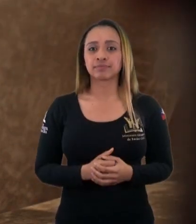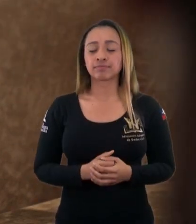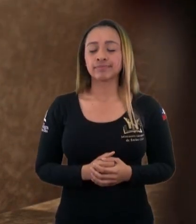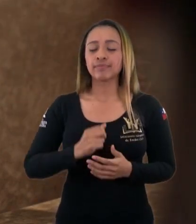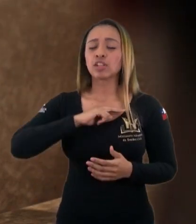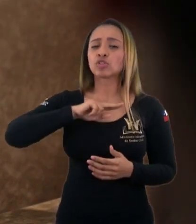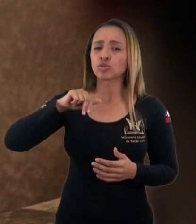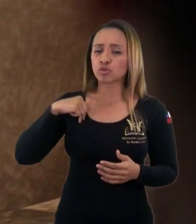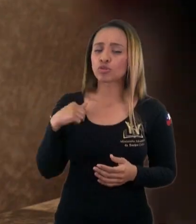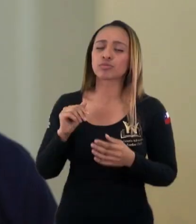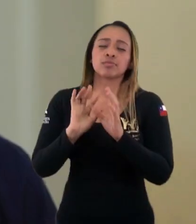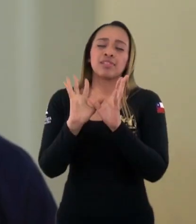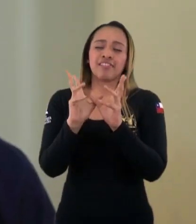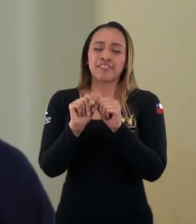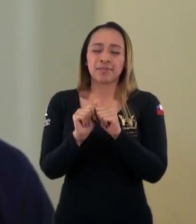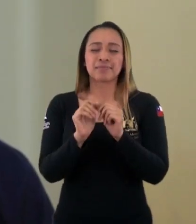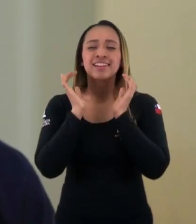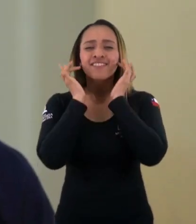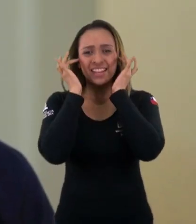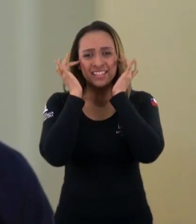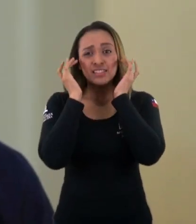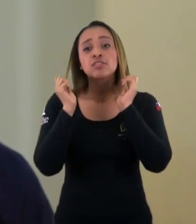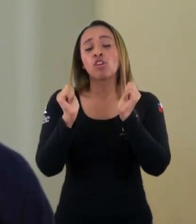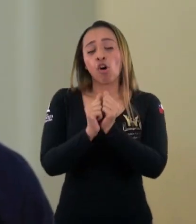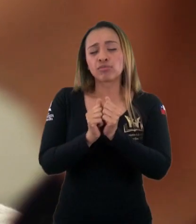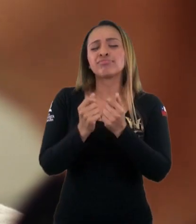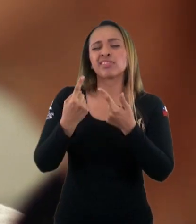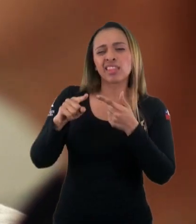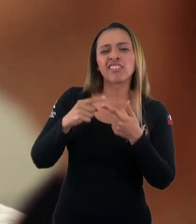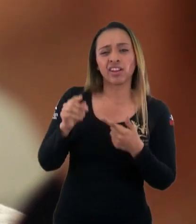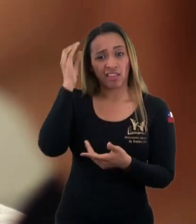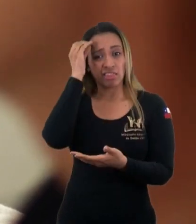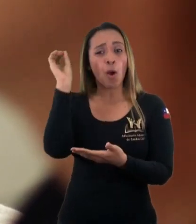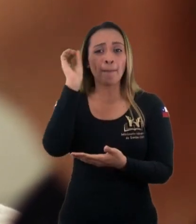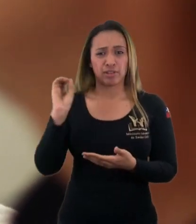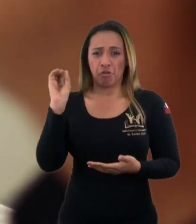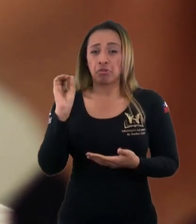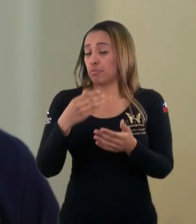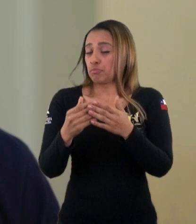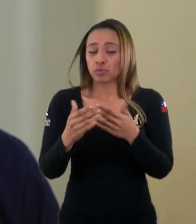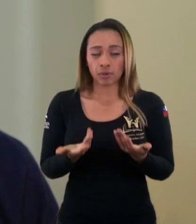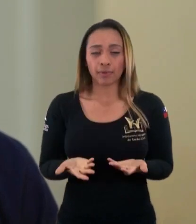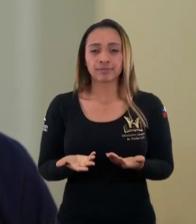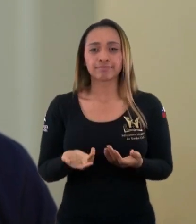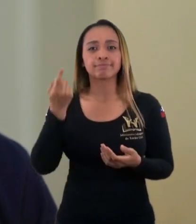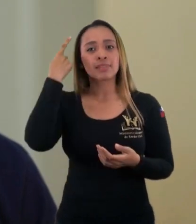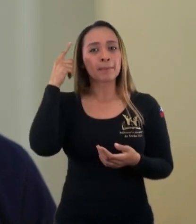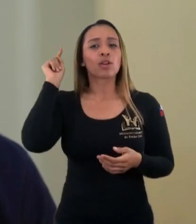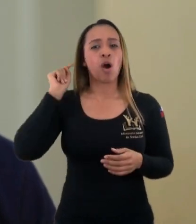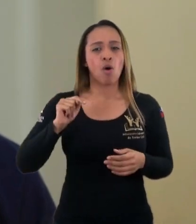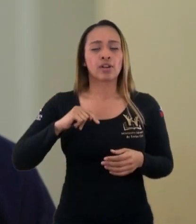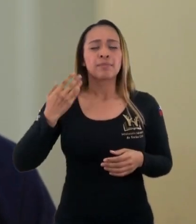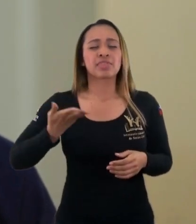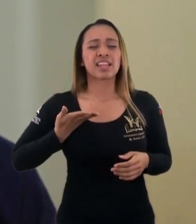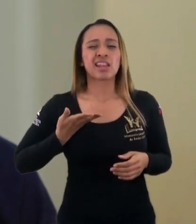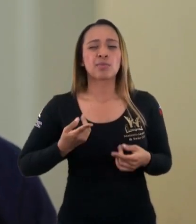Hemos sido una familia feliz, con algunas diferencias de opiniones. Es natural, ¿no? Pero ahora estamos